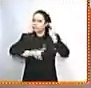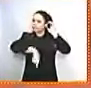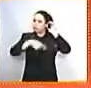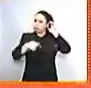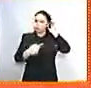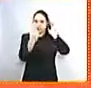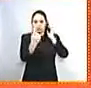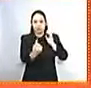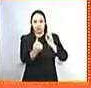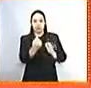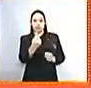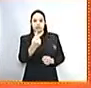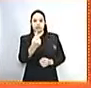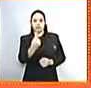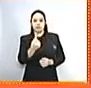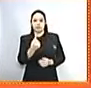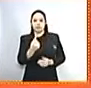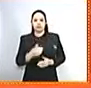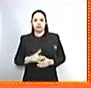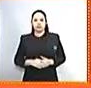uno.